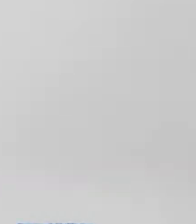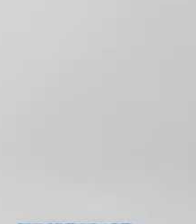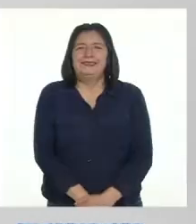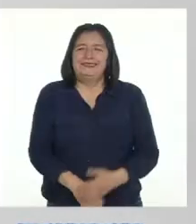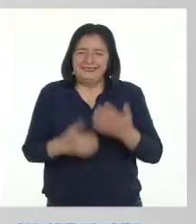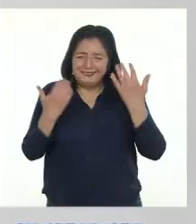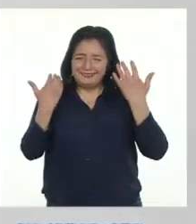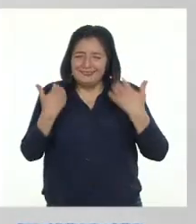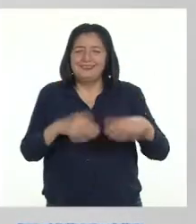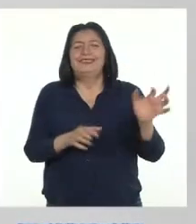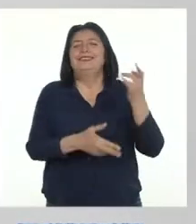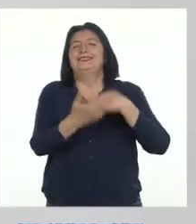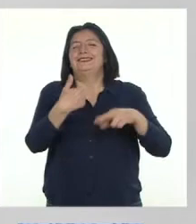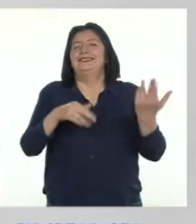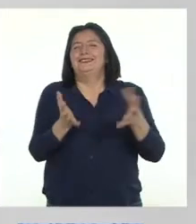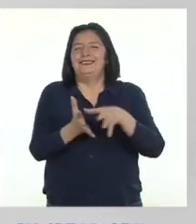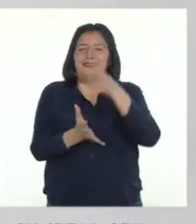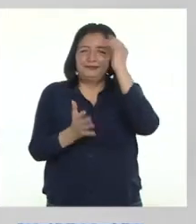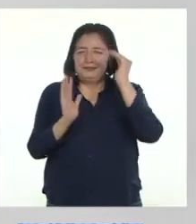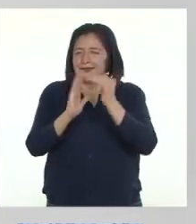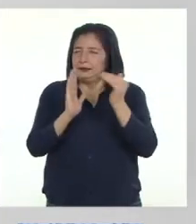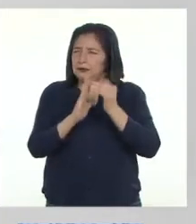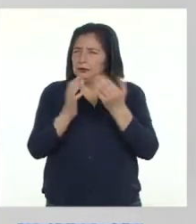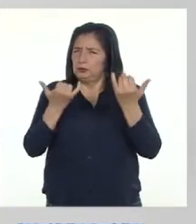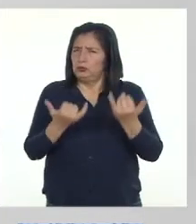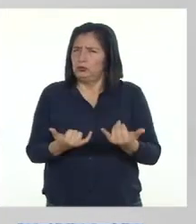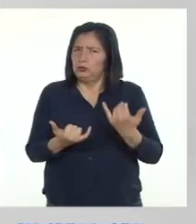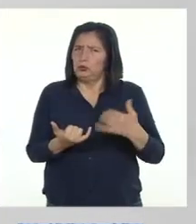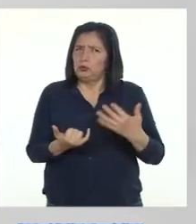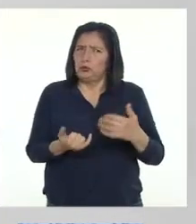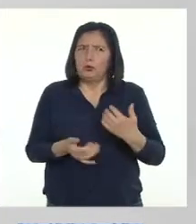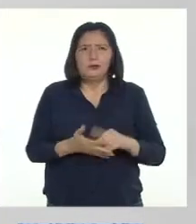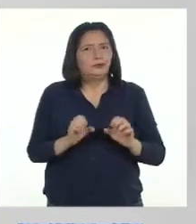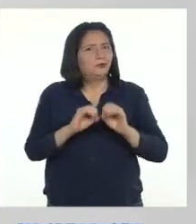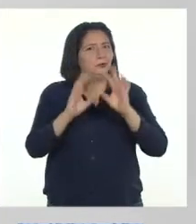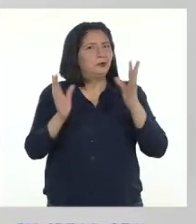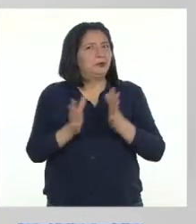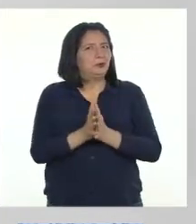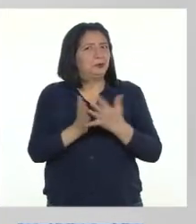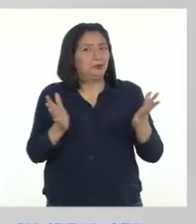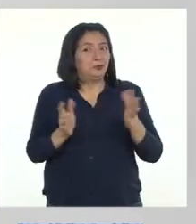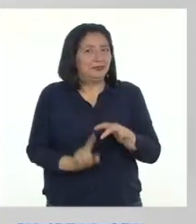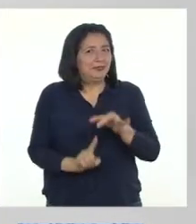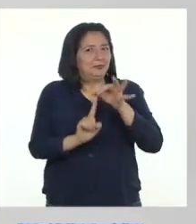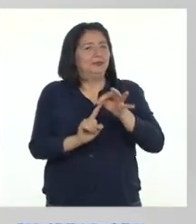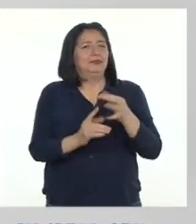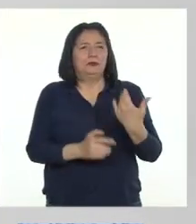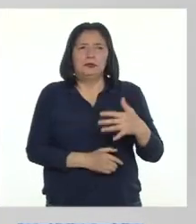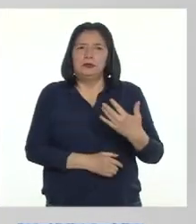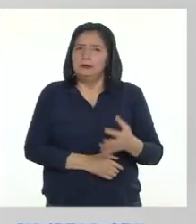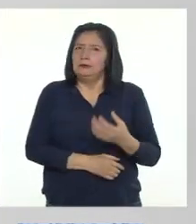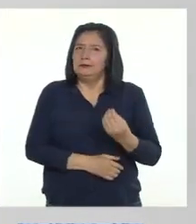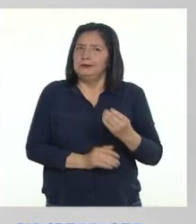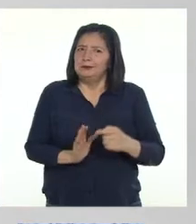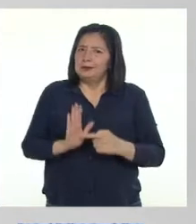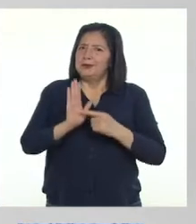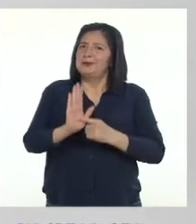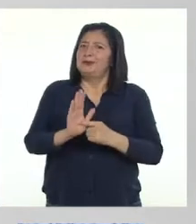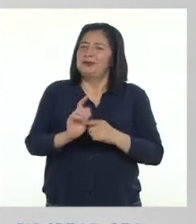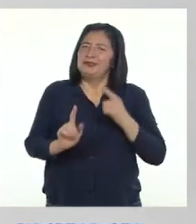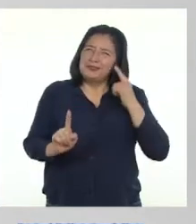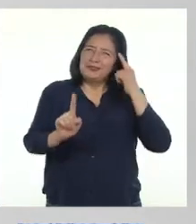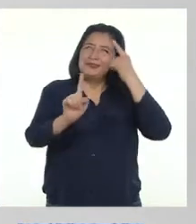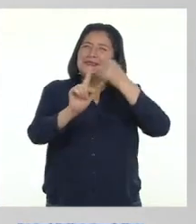Ya estamos de vuelta en Aprendo en Casa. El día de hoy es un día súper especial porque vamos a mostrar